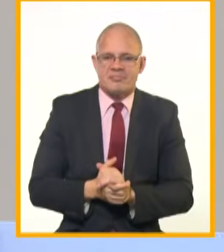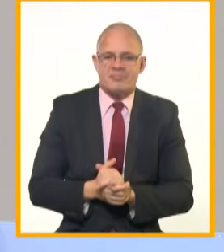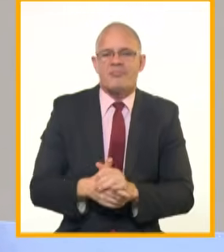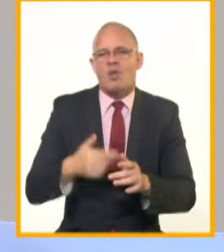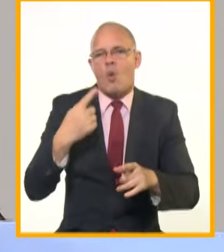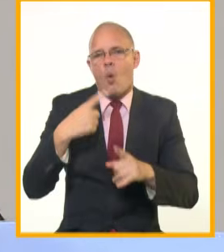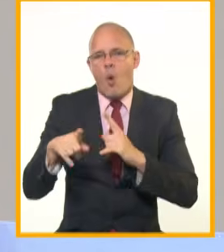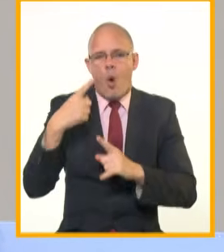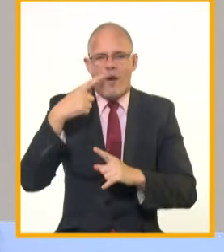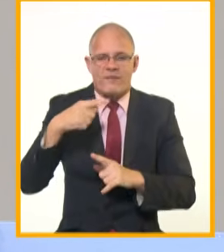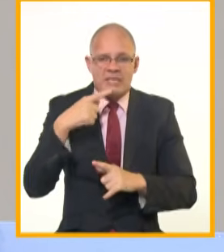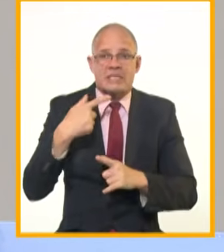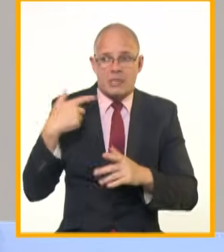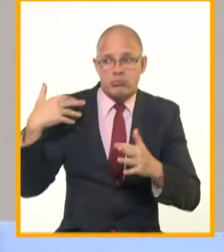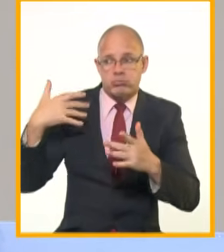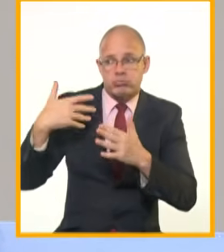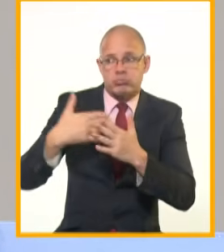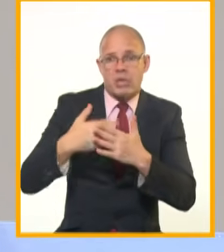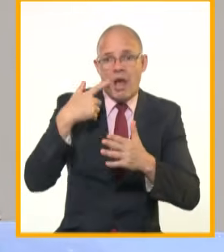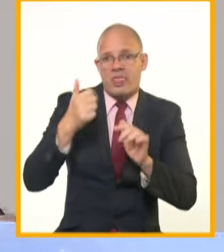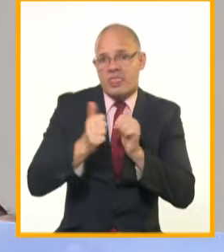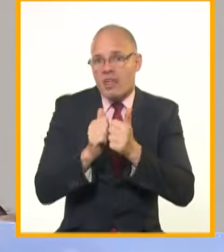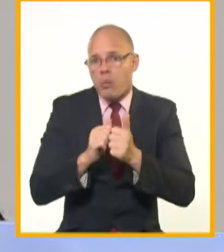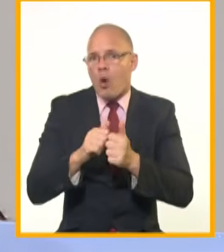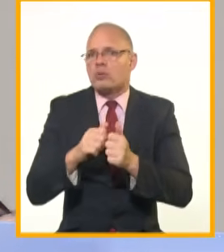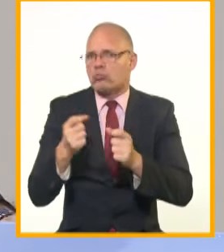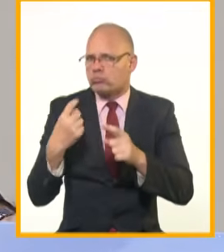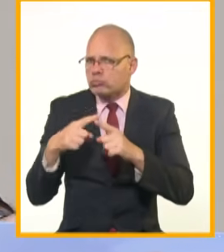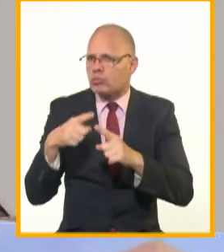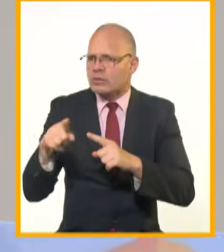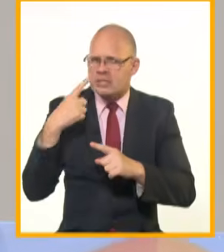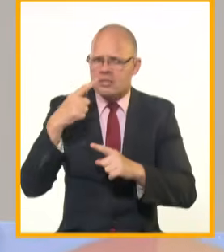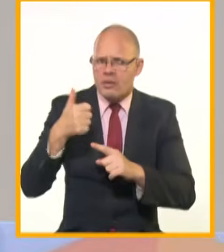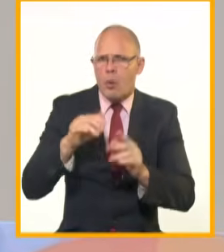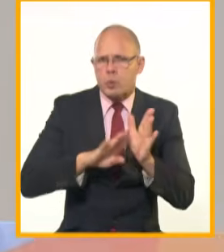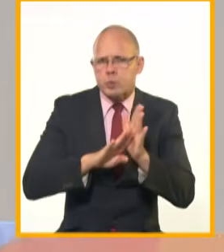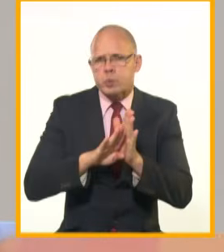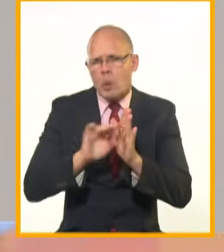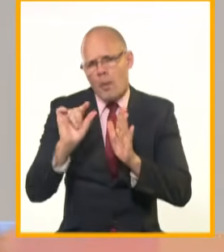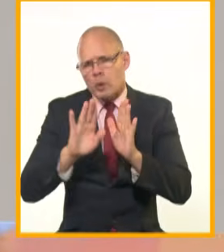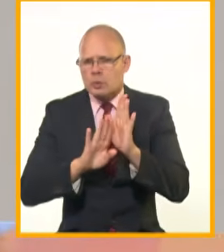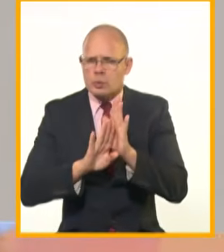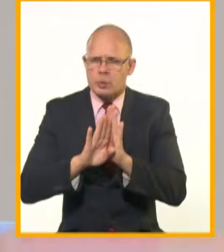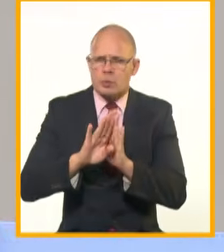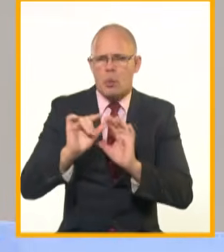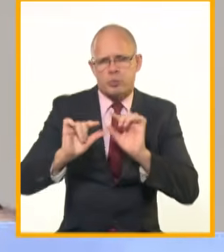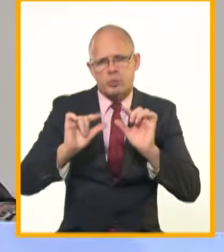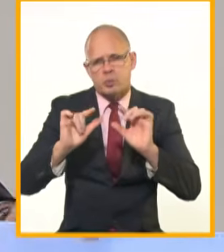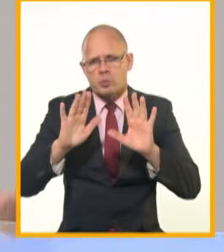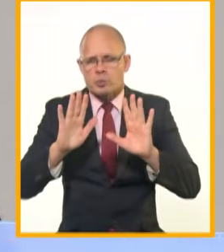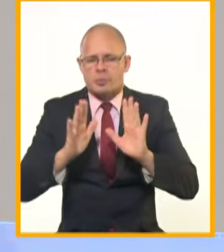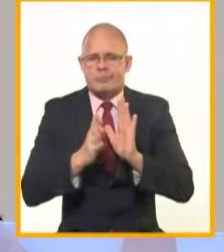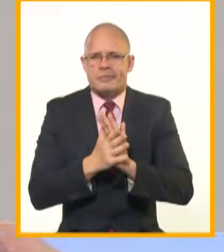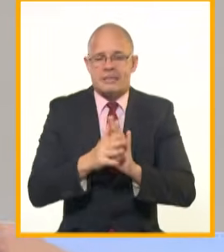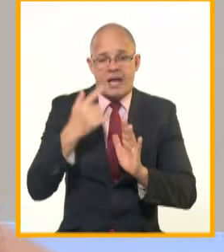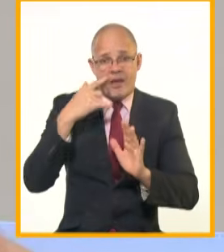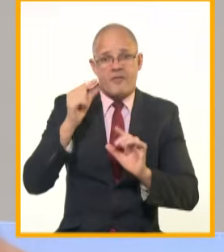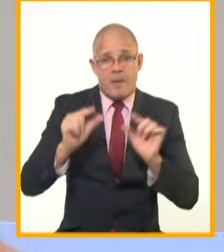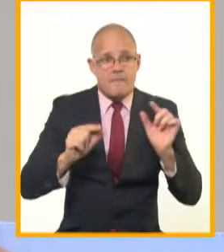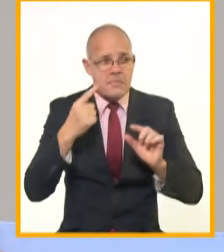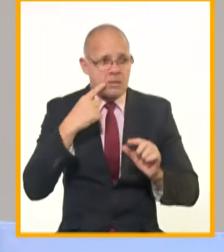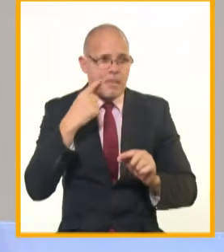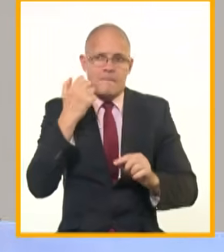los resultados que ha ido teniendo el deporte en la provincia también, aunque incipiente aún, pero son resultados que te van dando la posibilidad de que la gente vaya